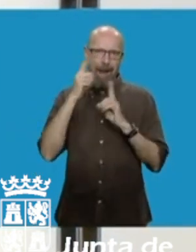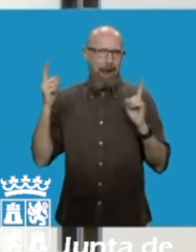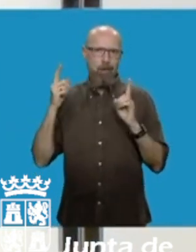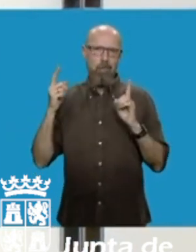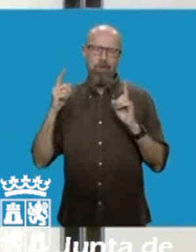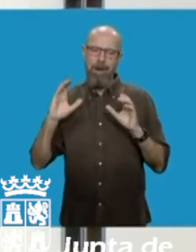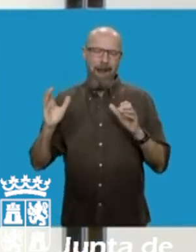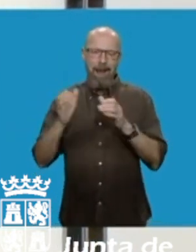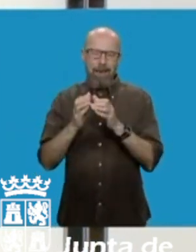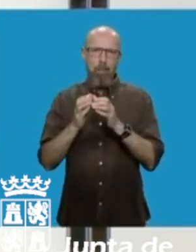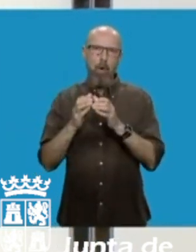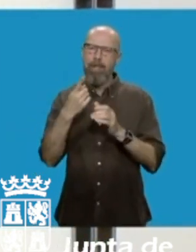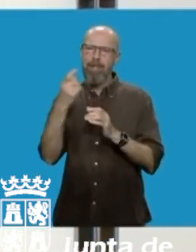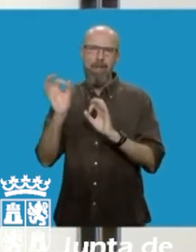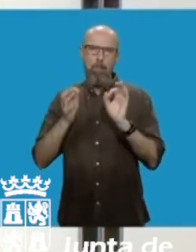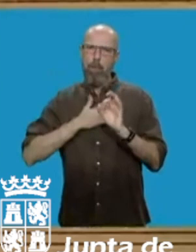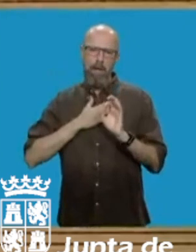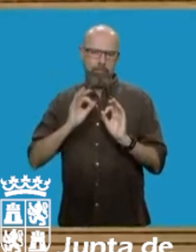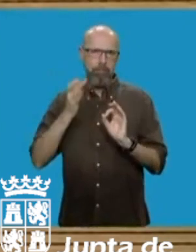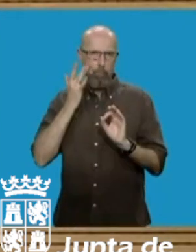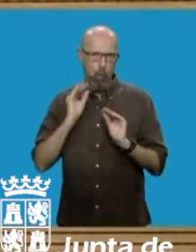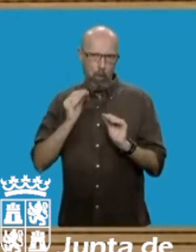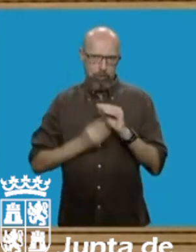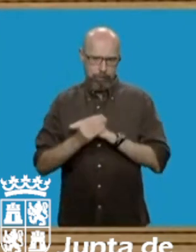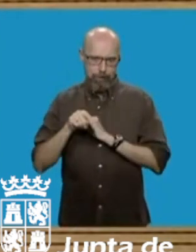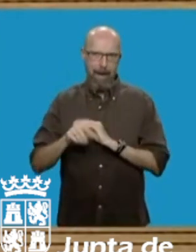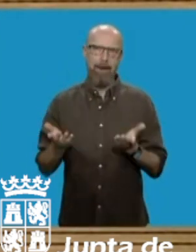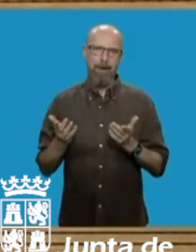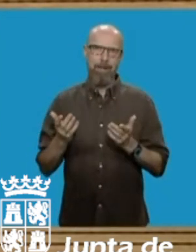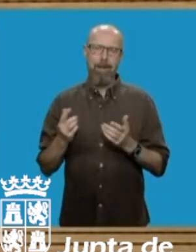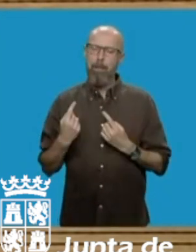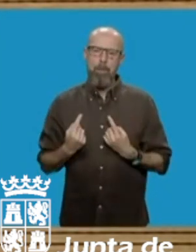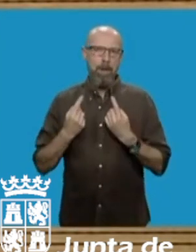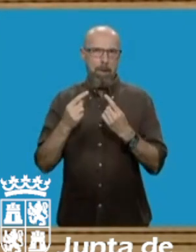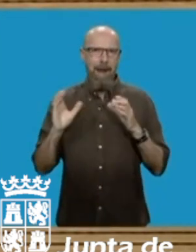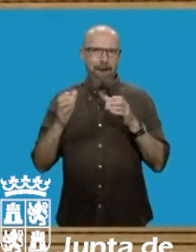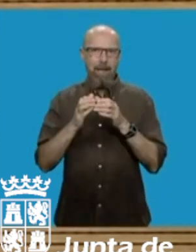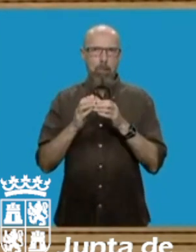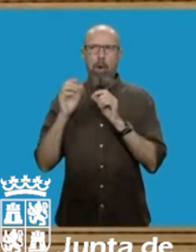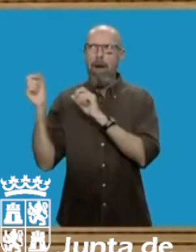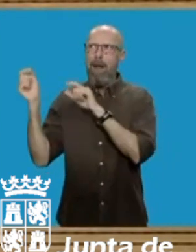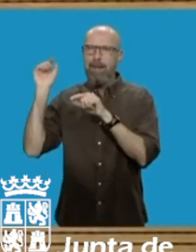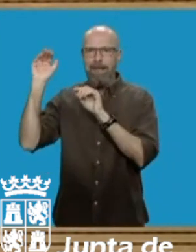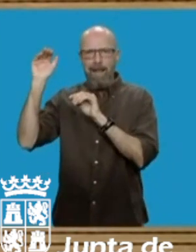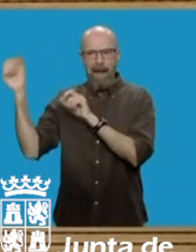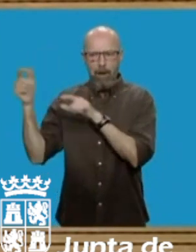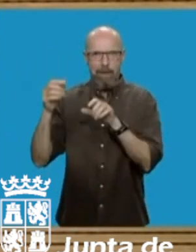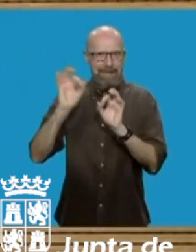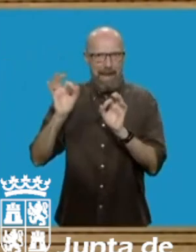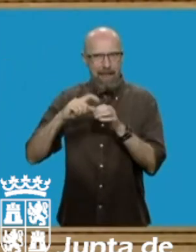equipo 100% de la cantera. O sea, se ha ganado el título, es la primera vez que se gana un equipo sin extranjeros la Liga